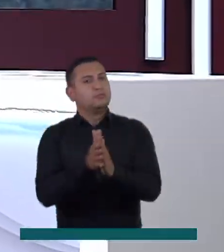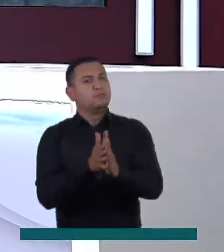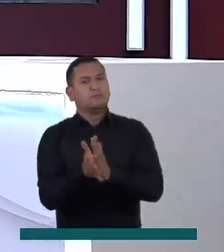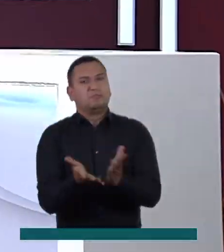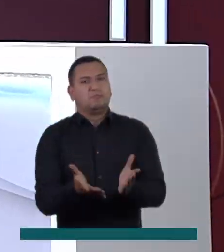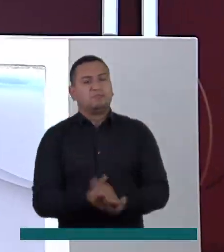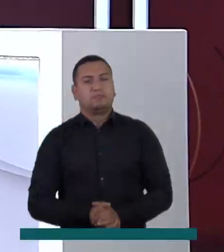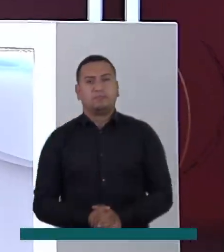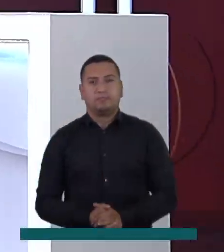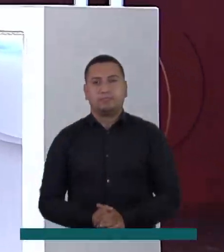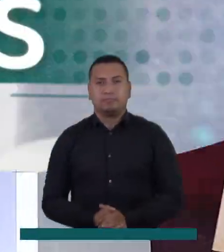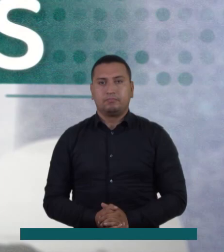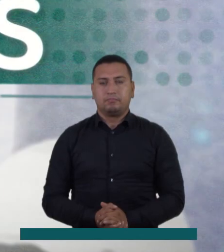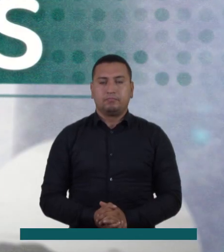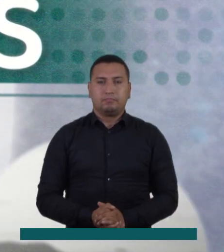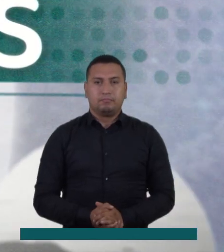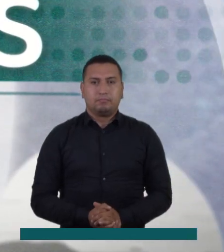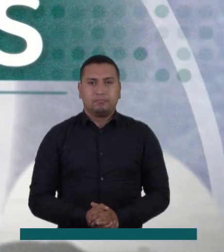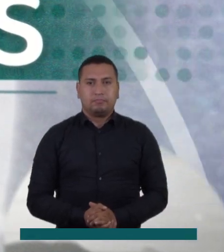información.